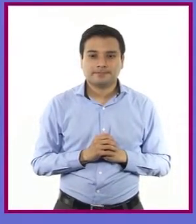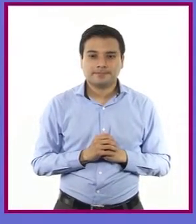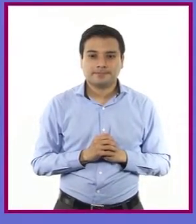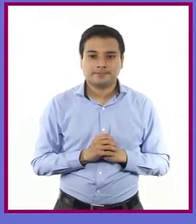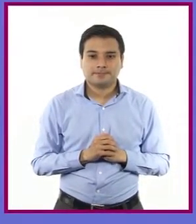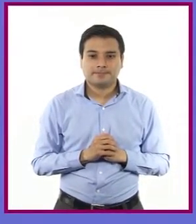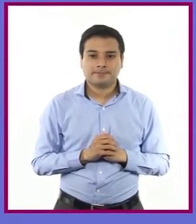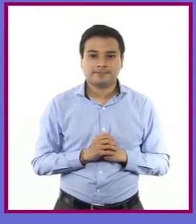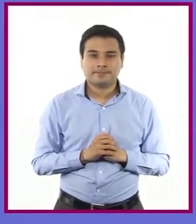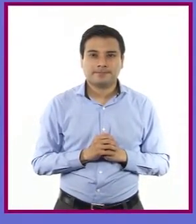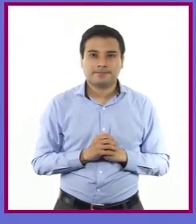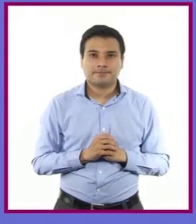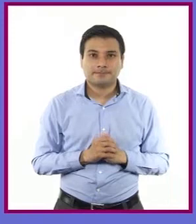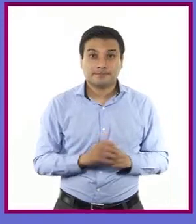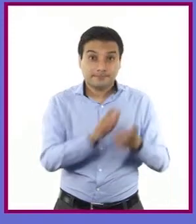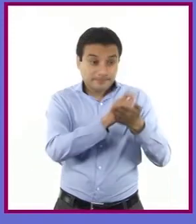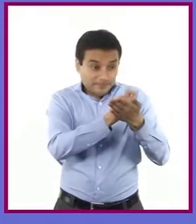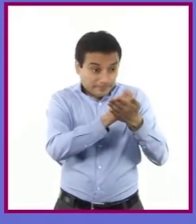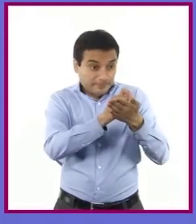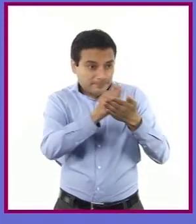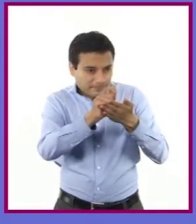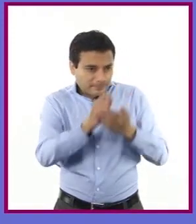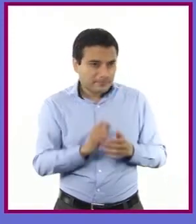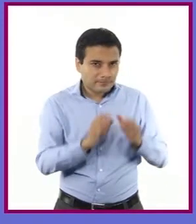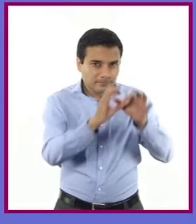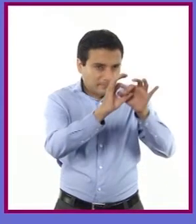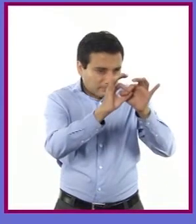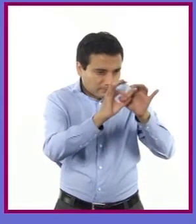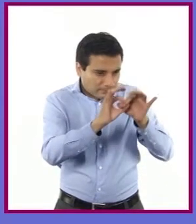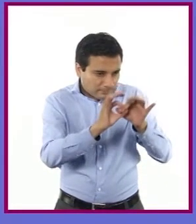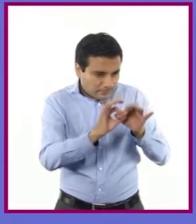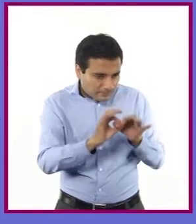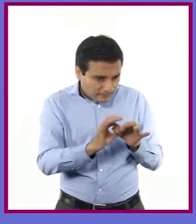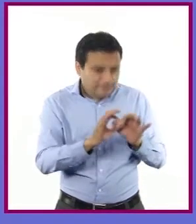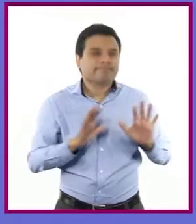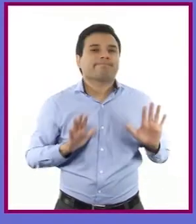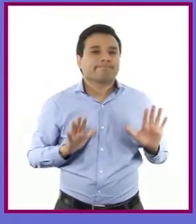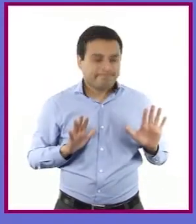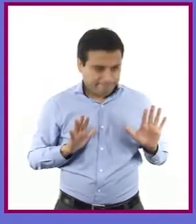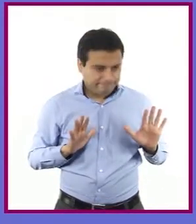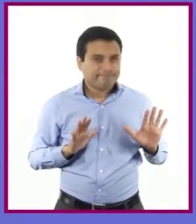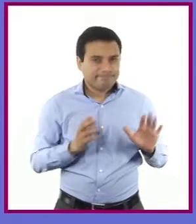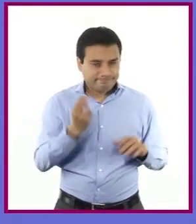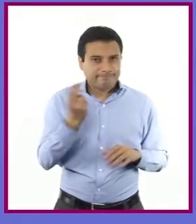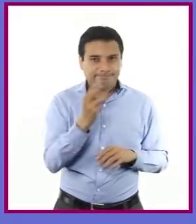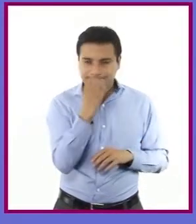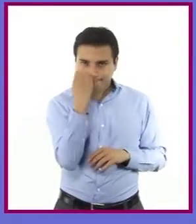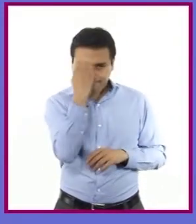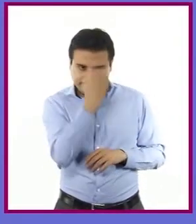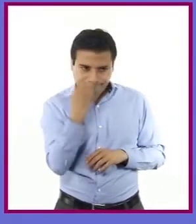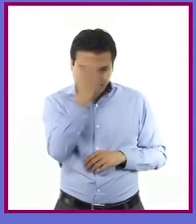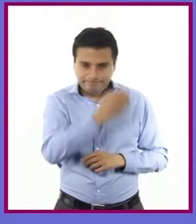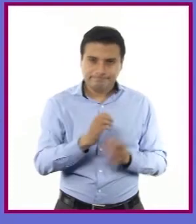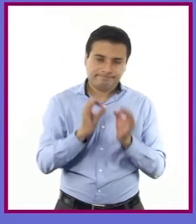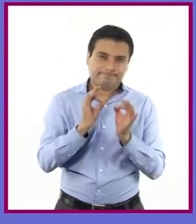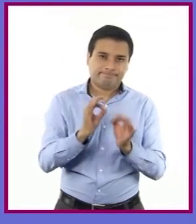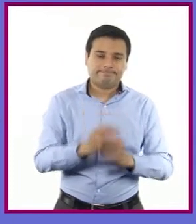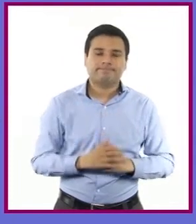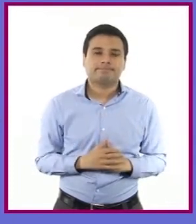Verificar que las partes subrayadas tengan sentido y coherencia para comprobar que corresponden a lo más relevante del